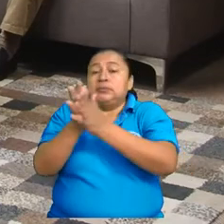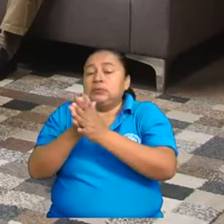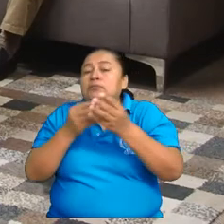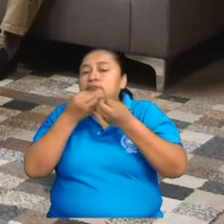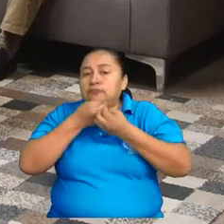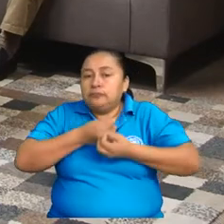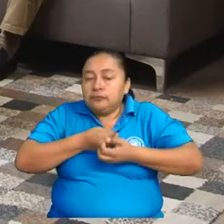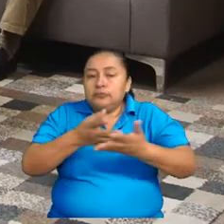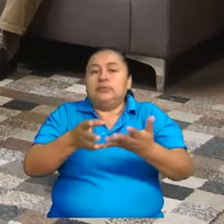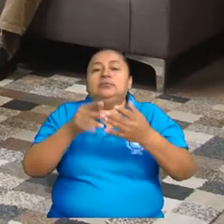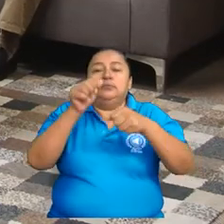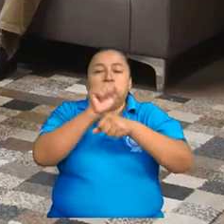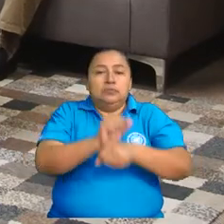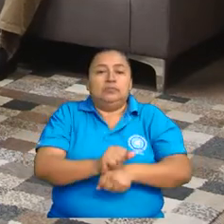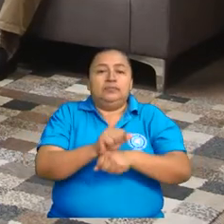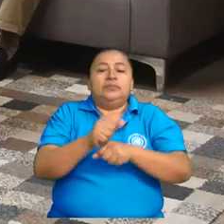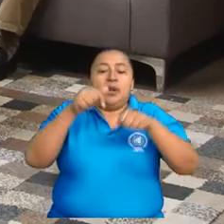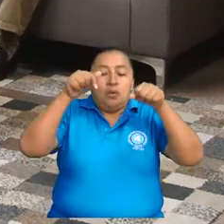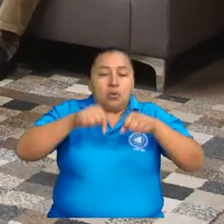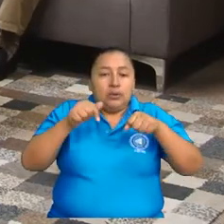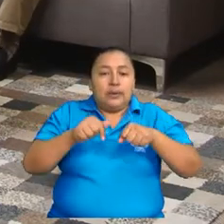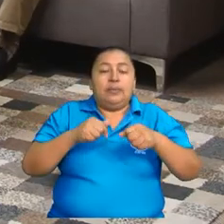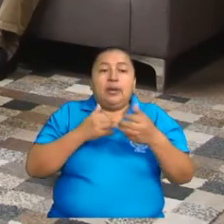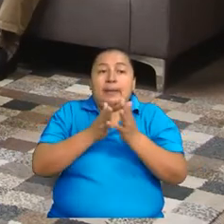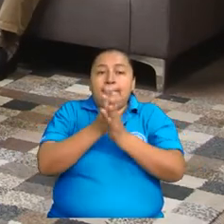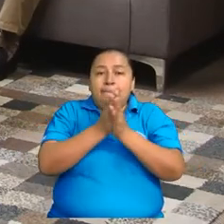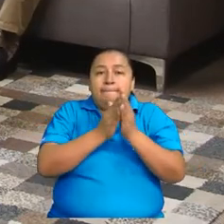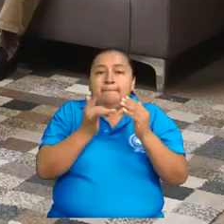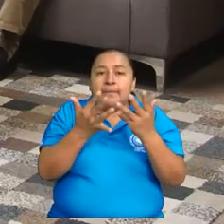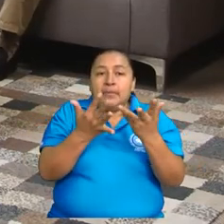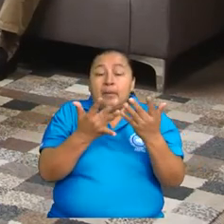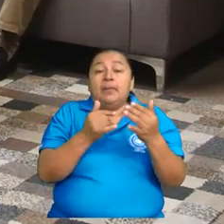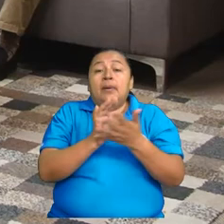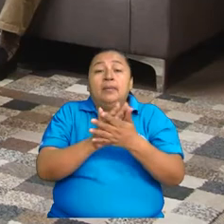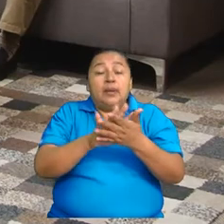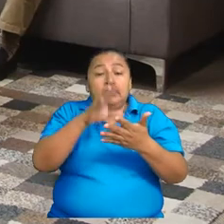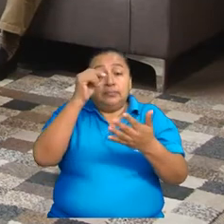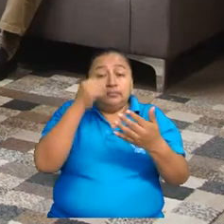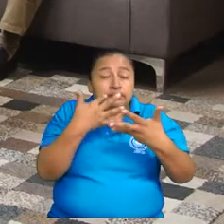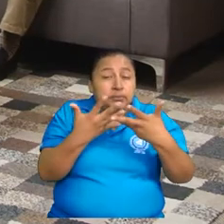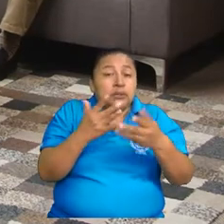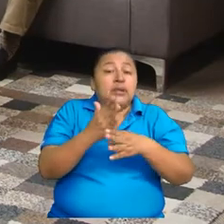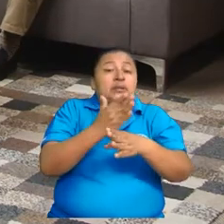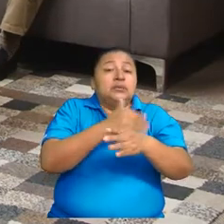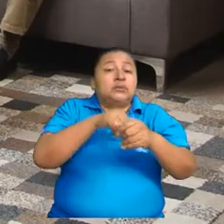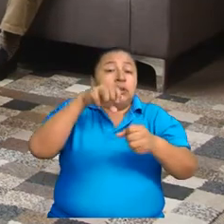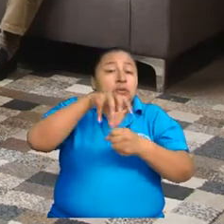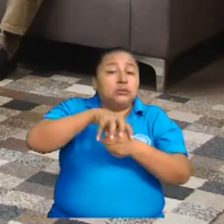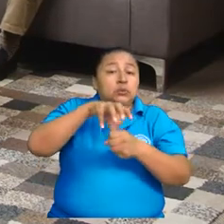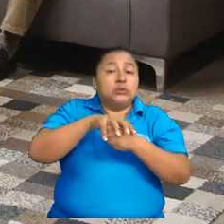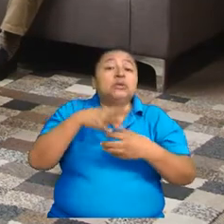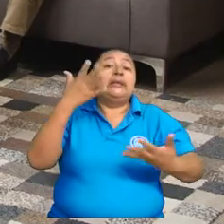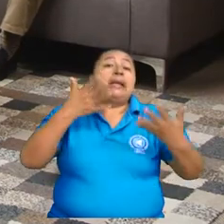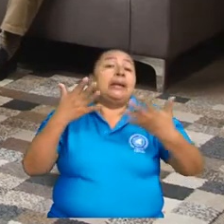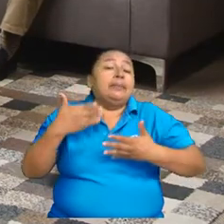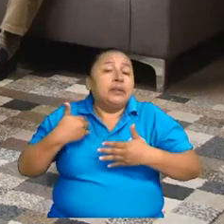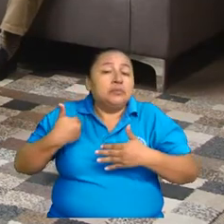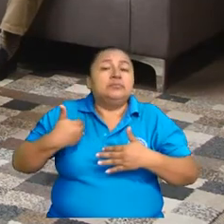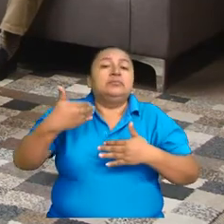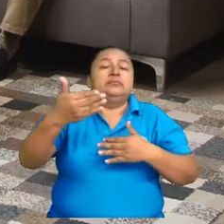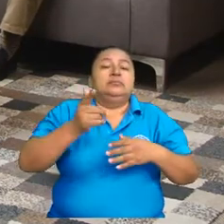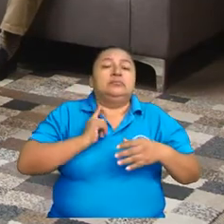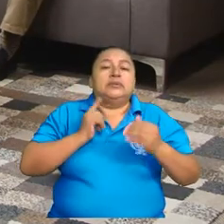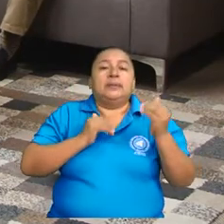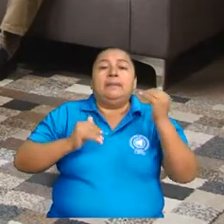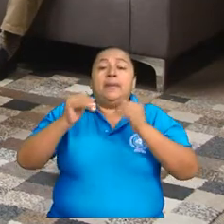adquiramos ese hábito. Estamos en la ventana de preparación ante una situación que llegara a tener